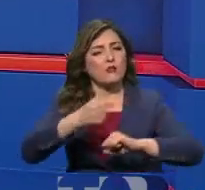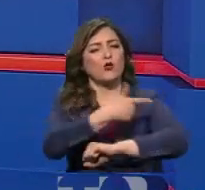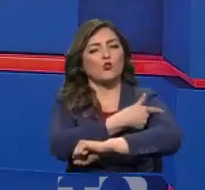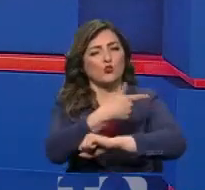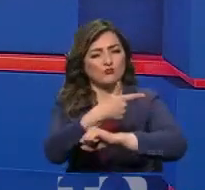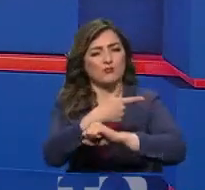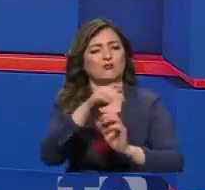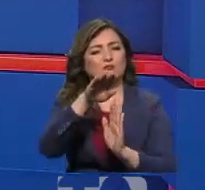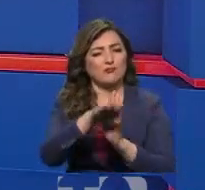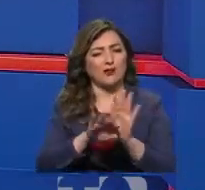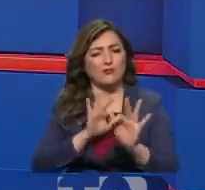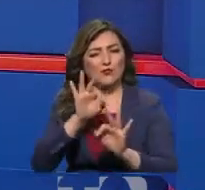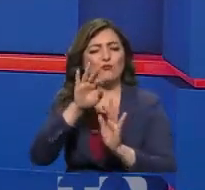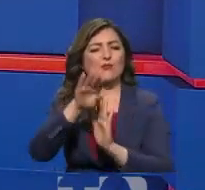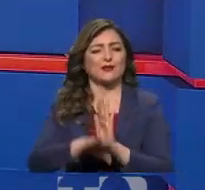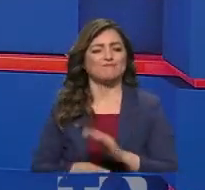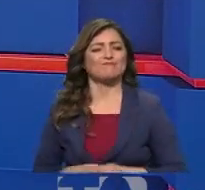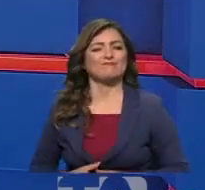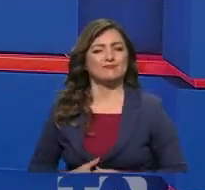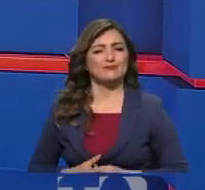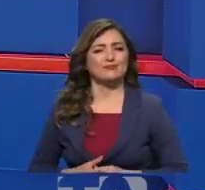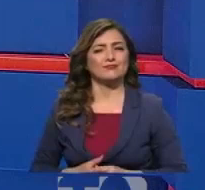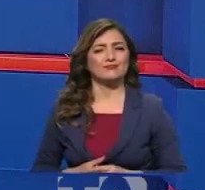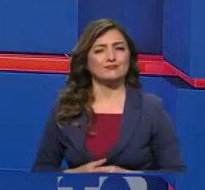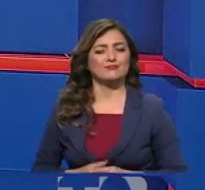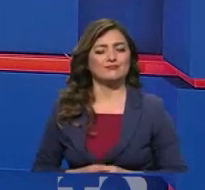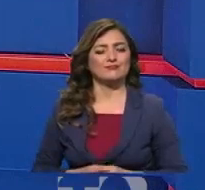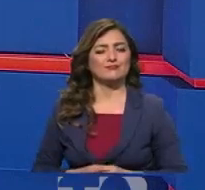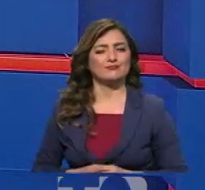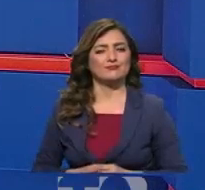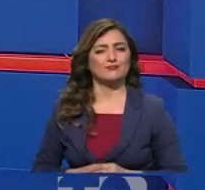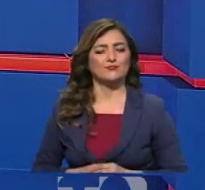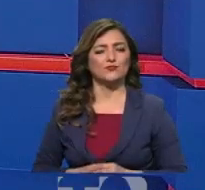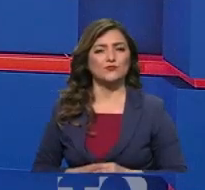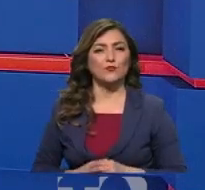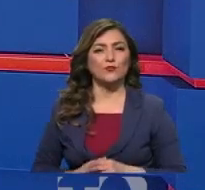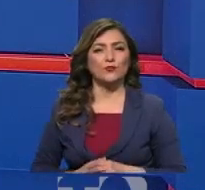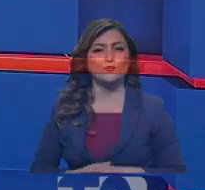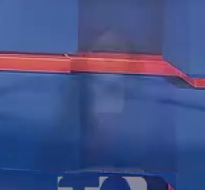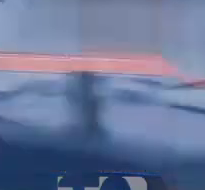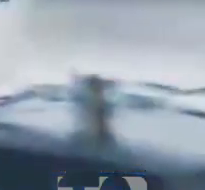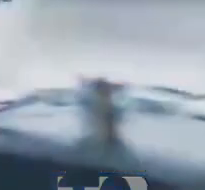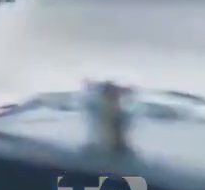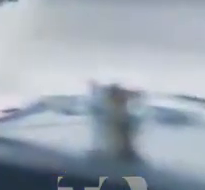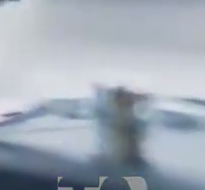va a reducir la transmisión en la comunidad. Nos vemos en el siguiente segmento de Por Tu Salud.